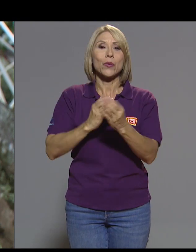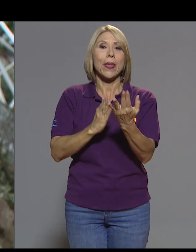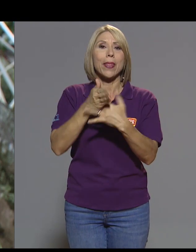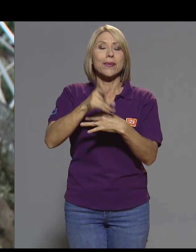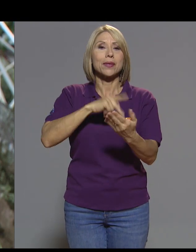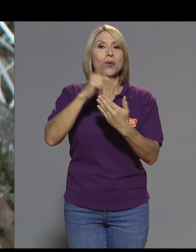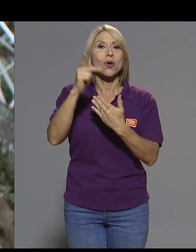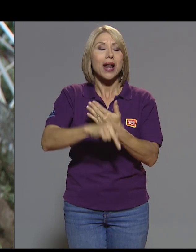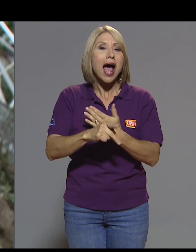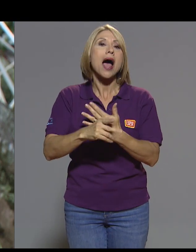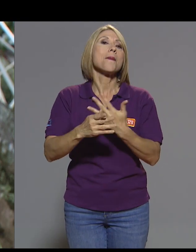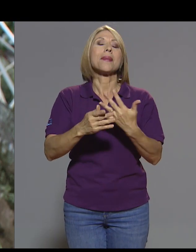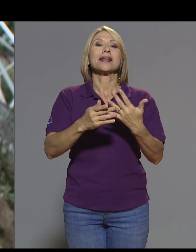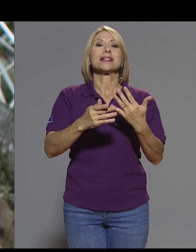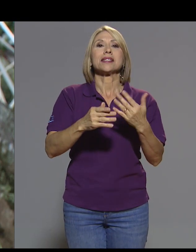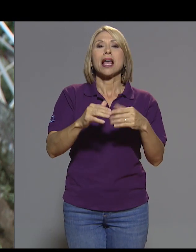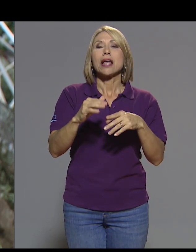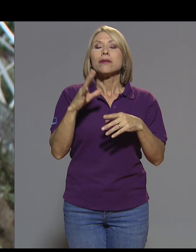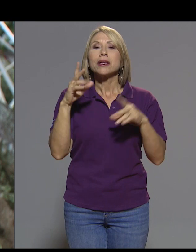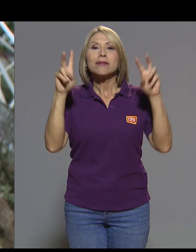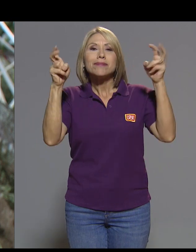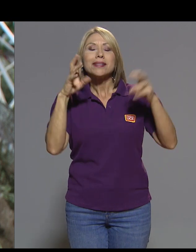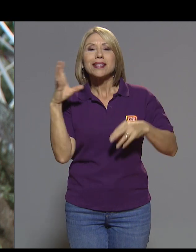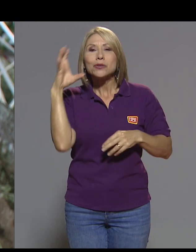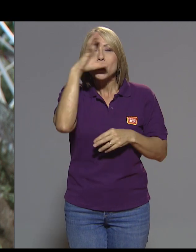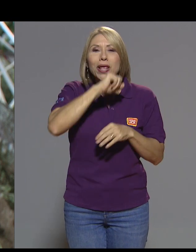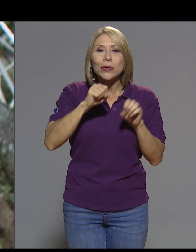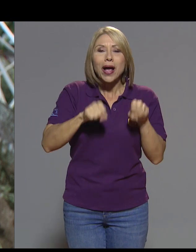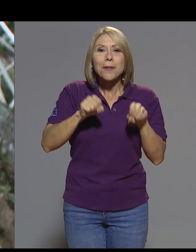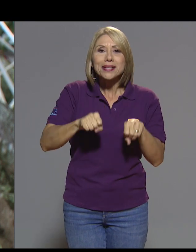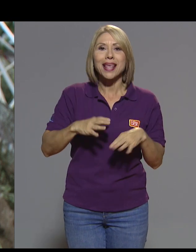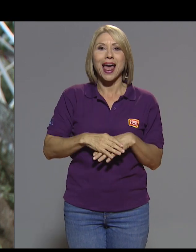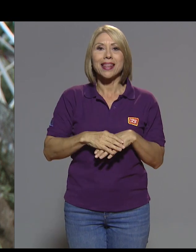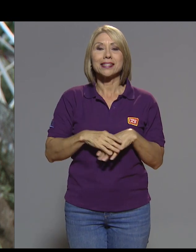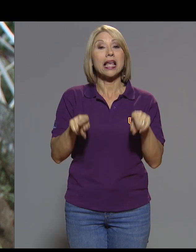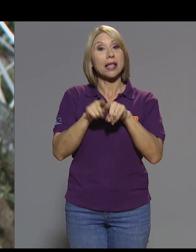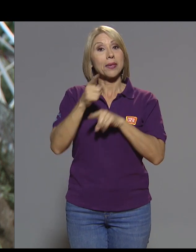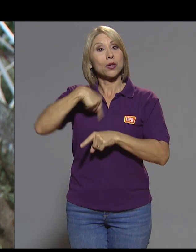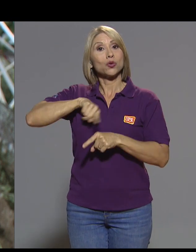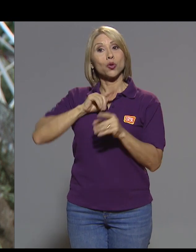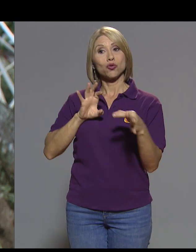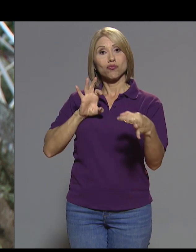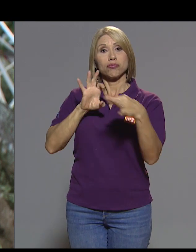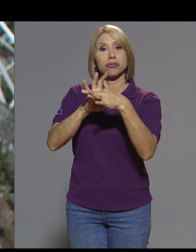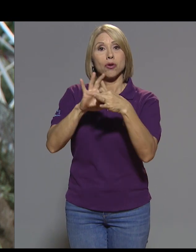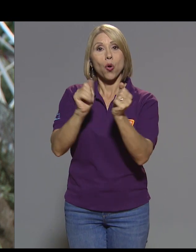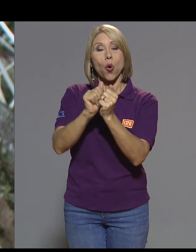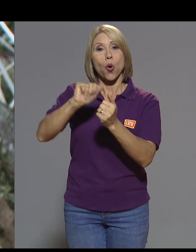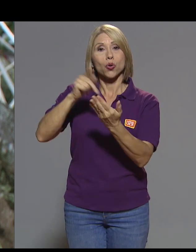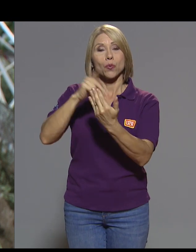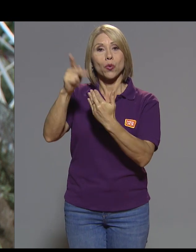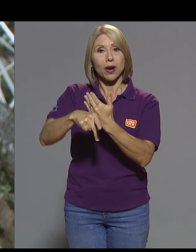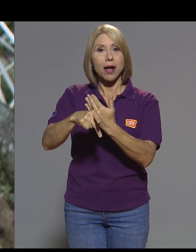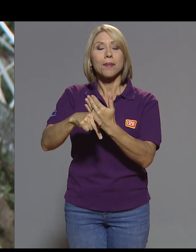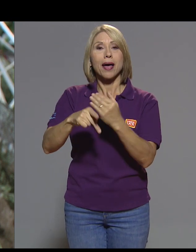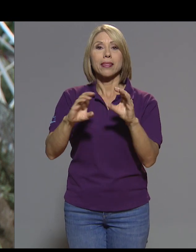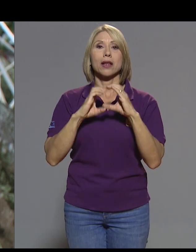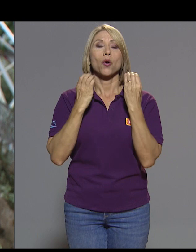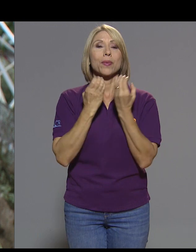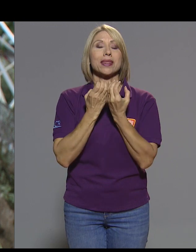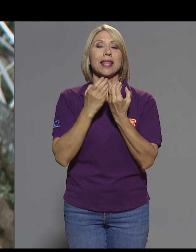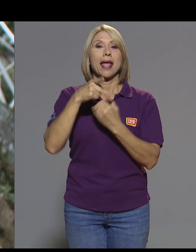ahora a través del programa de agito descubriendo capacidades estamos involucrando nos con otro programa que